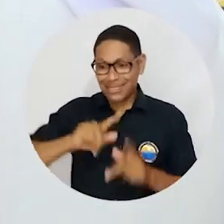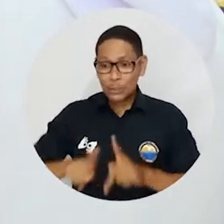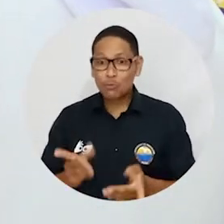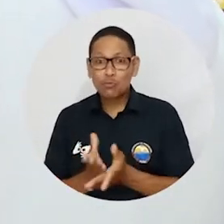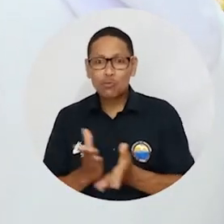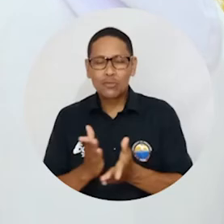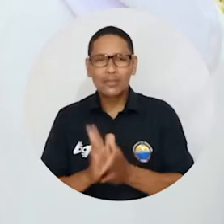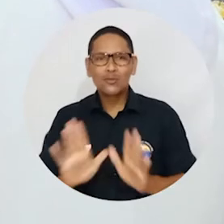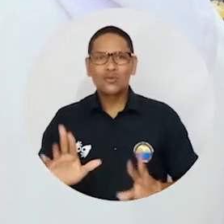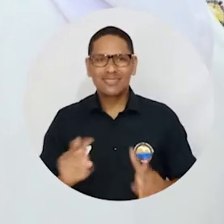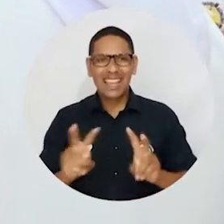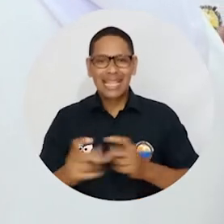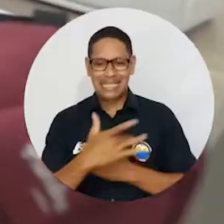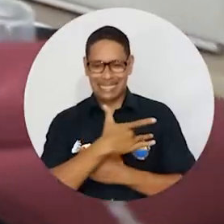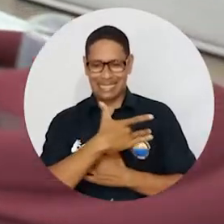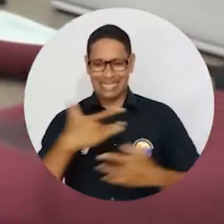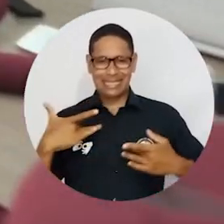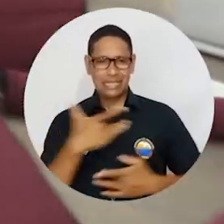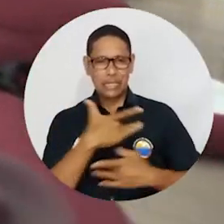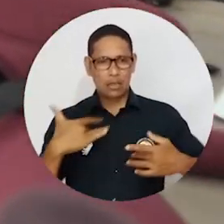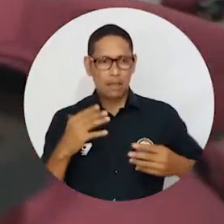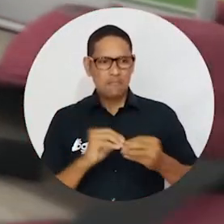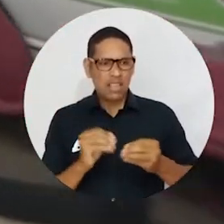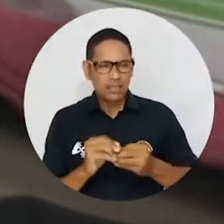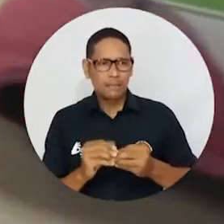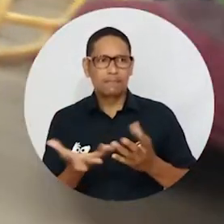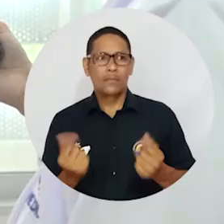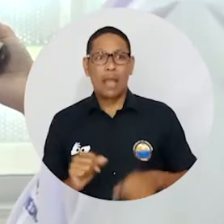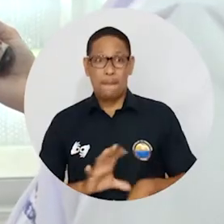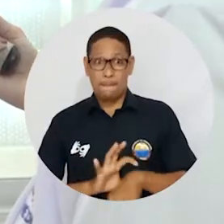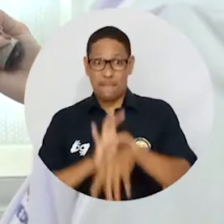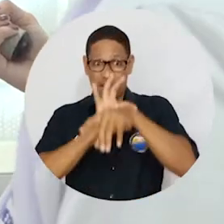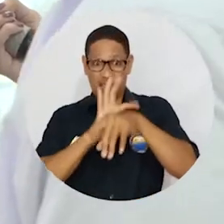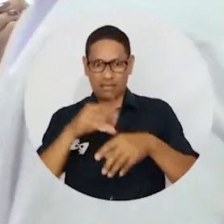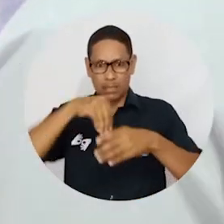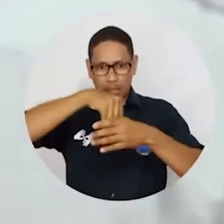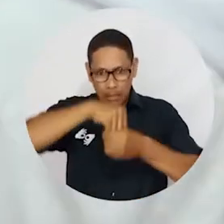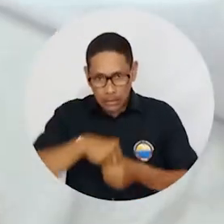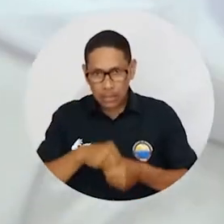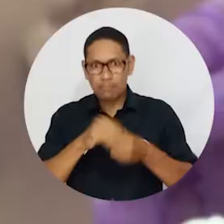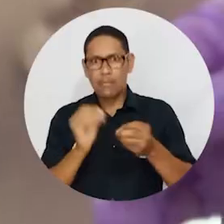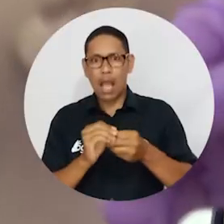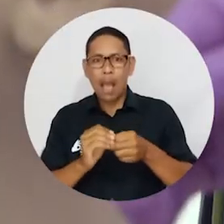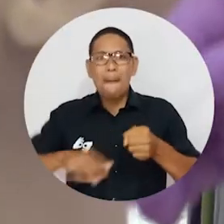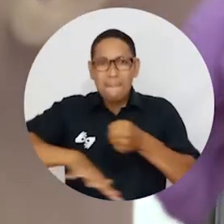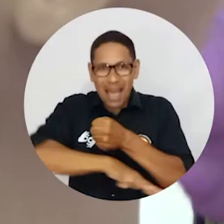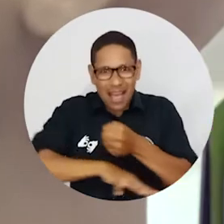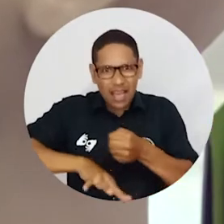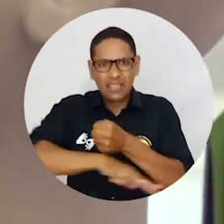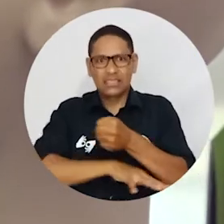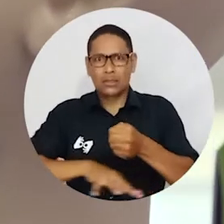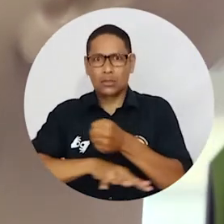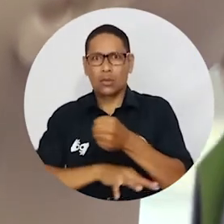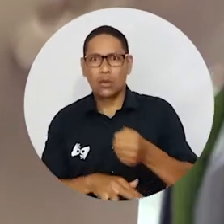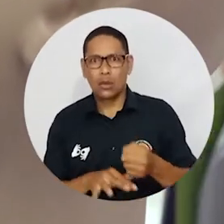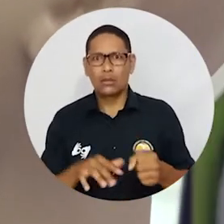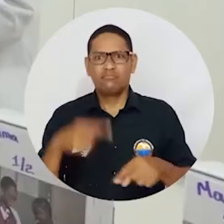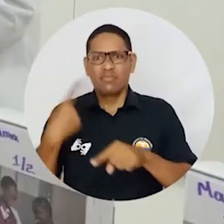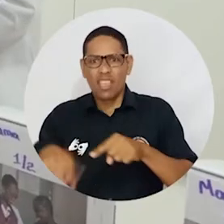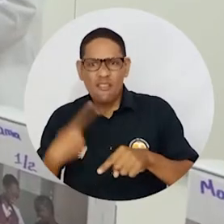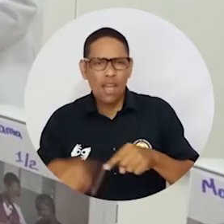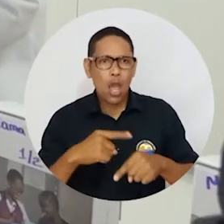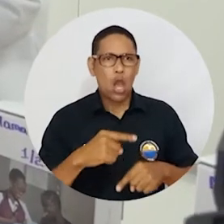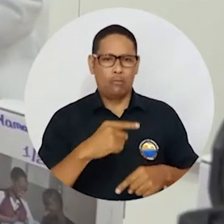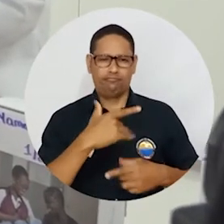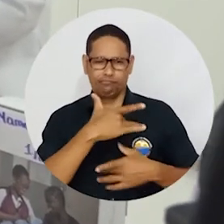de las áreas de salud en lo relacionado con medicina interna, semiología, procedimientos básicos, ginecología, cuidado crítico